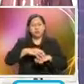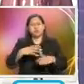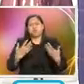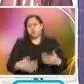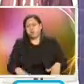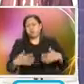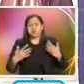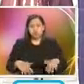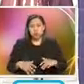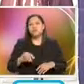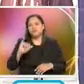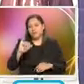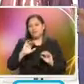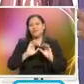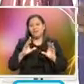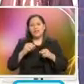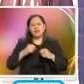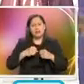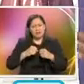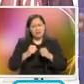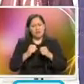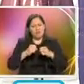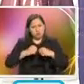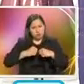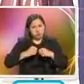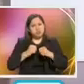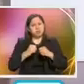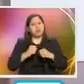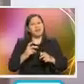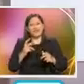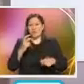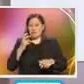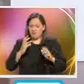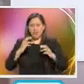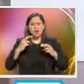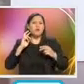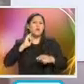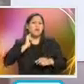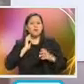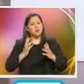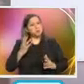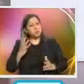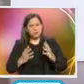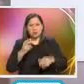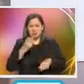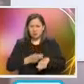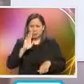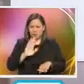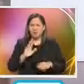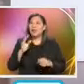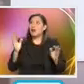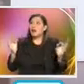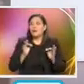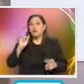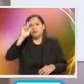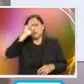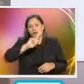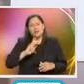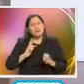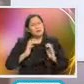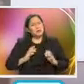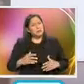entonces, los dolores. Claro, la rigidez matutina principalmente, en tiempos de frío se hace todavía más manifiesto.